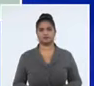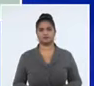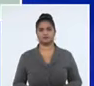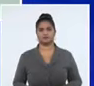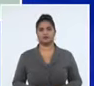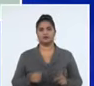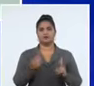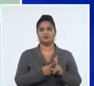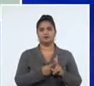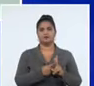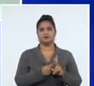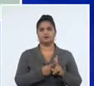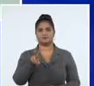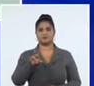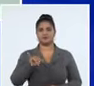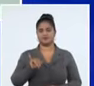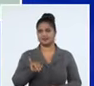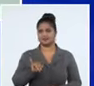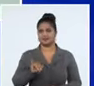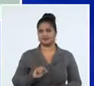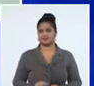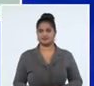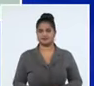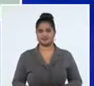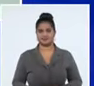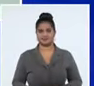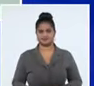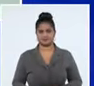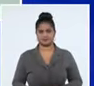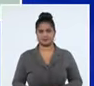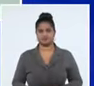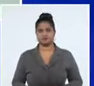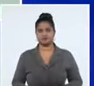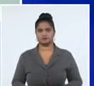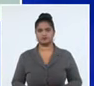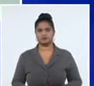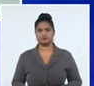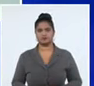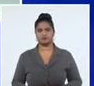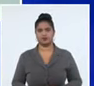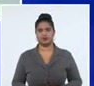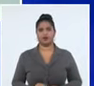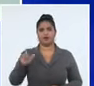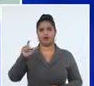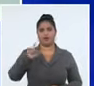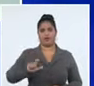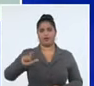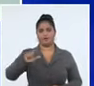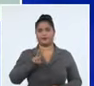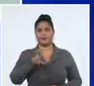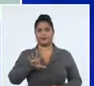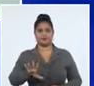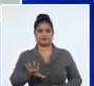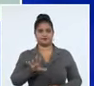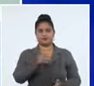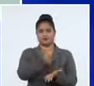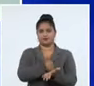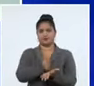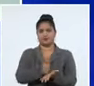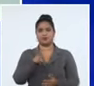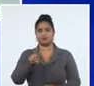26, los municipios más complejos. En transmisión, Cabaiguán 25, Santi Espíritus 23,